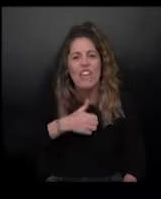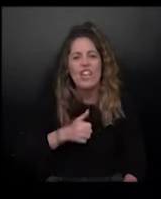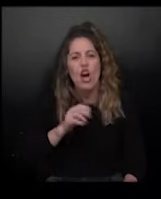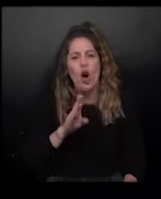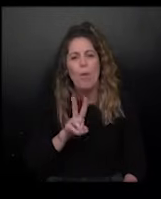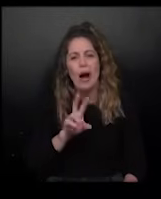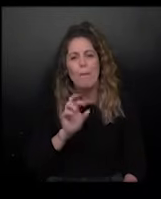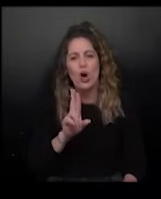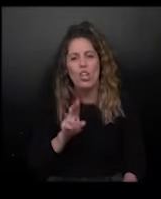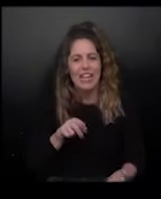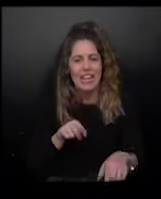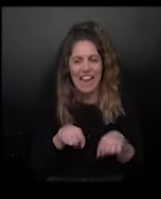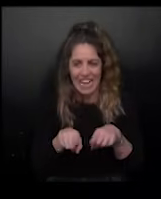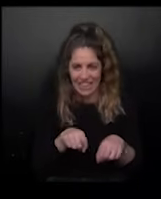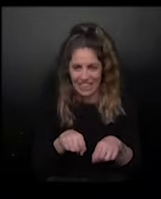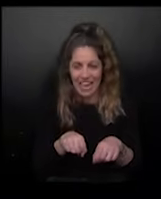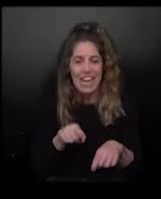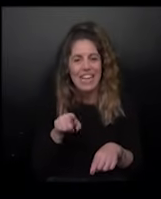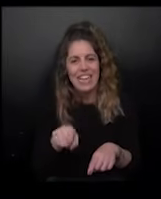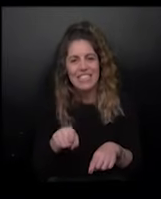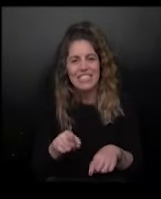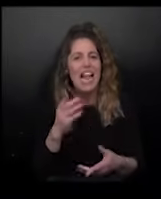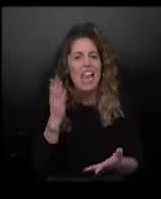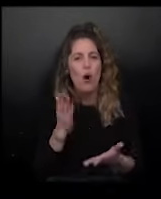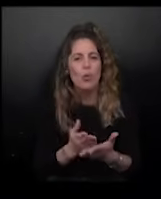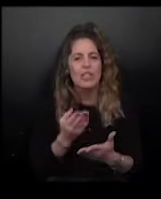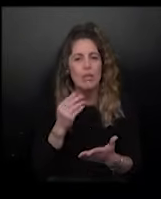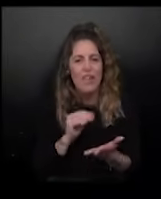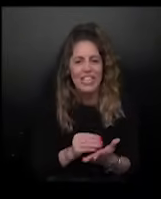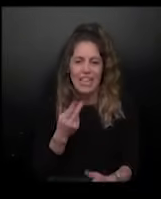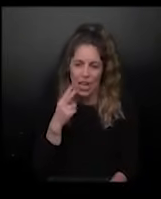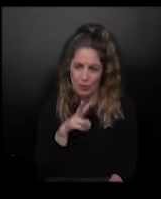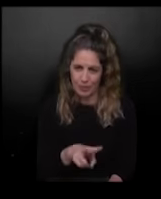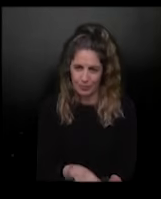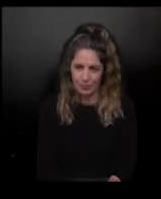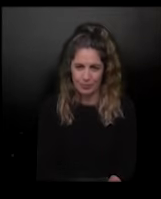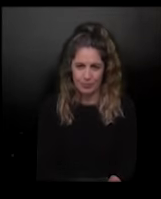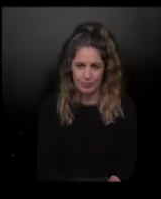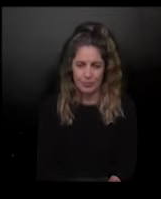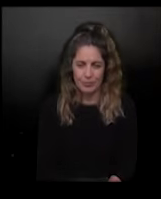de la carrera esa fue la última vez que la